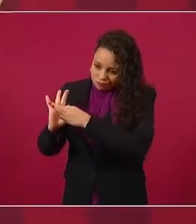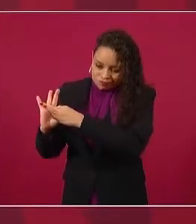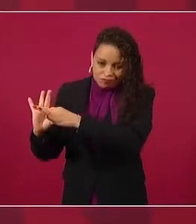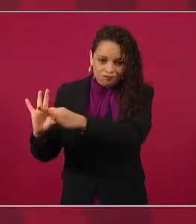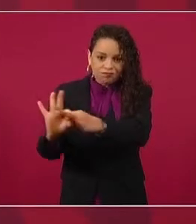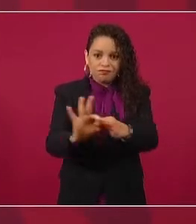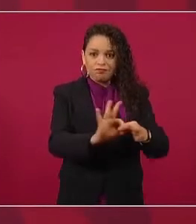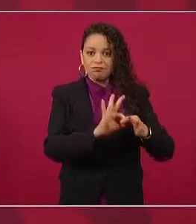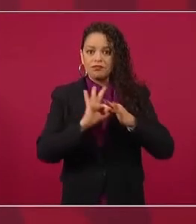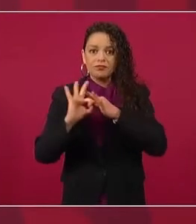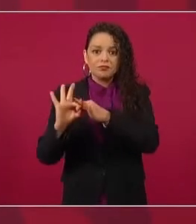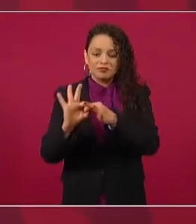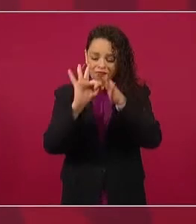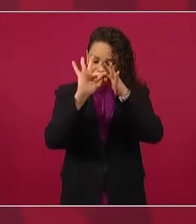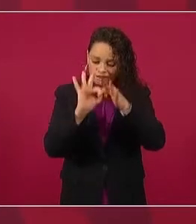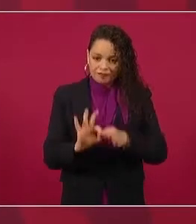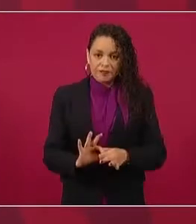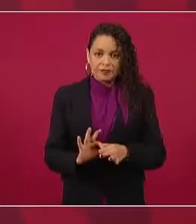en la Ciudad de México.